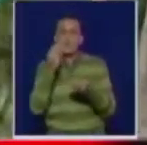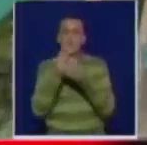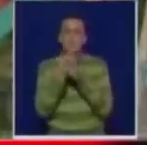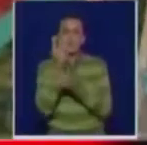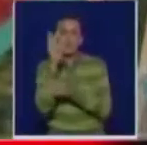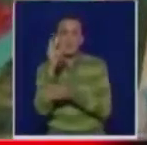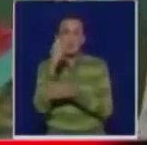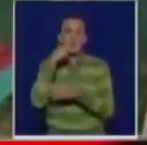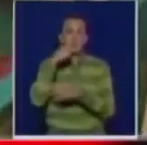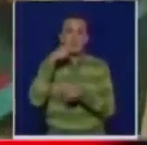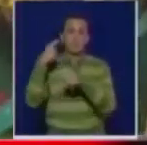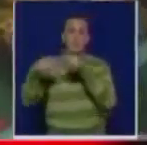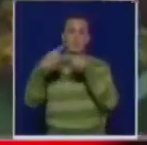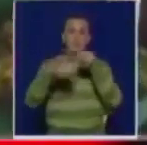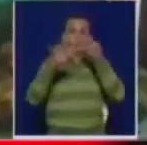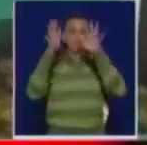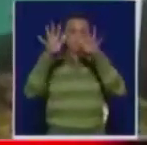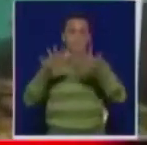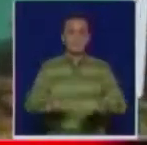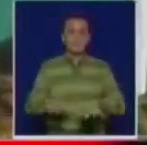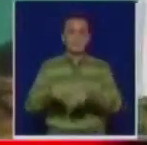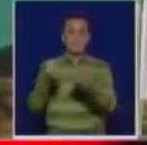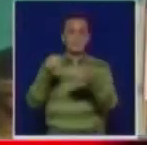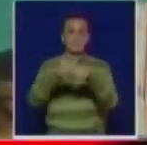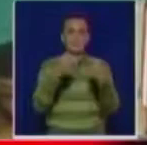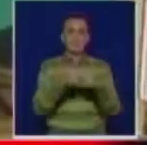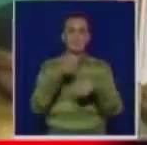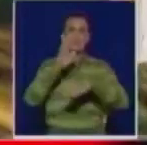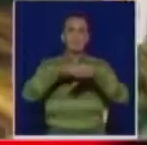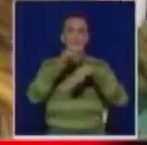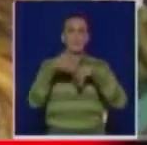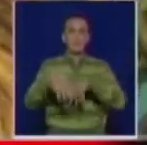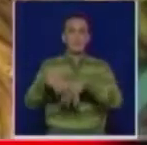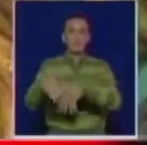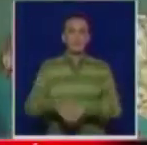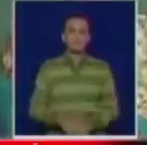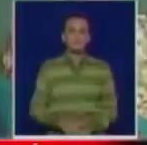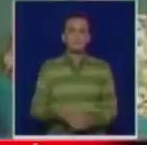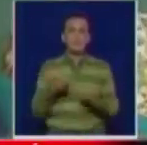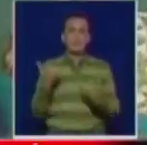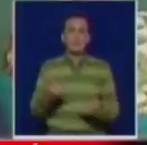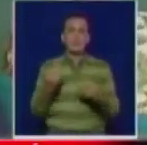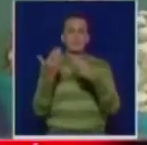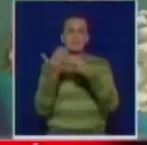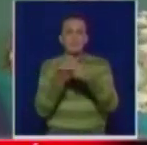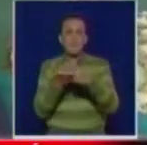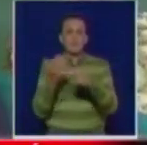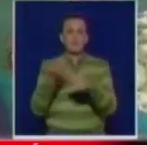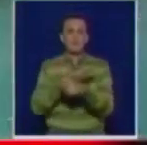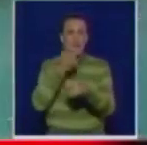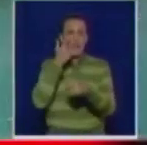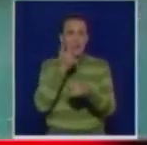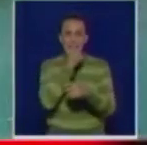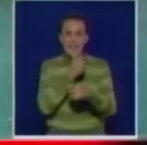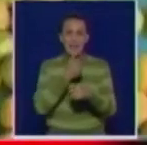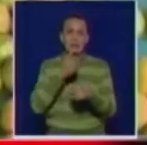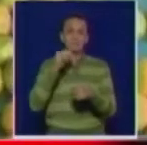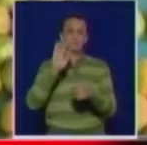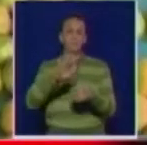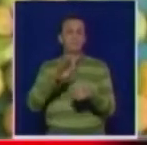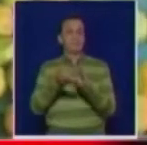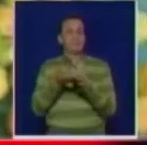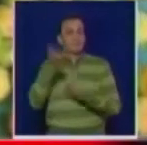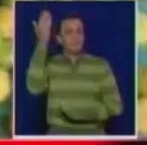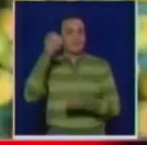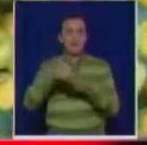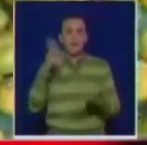en estado de descomposición que empiezan a dejar la jornada de paro. La cebolla en esta semana estuvo por las nubes. El sábado me dirigí hacia